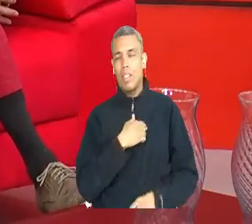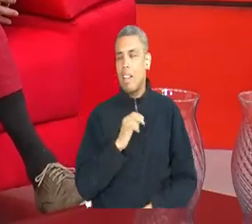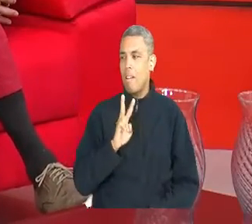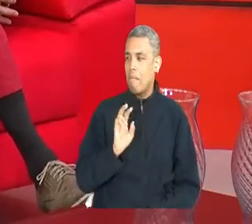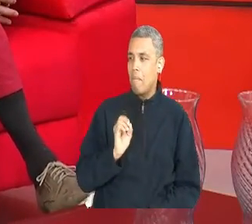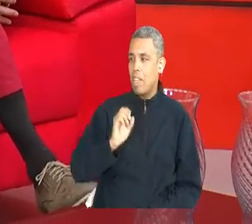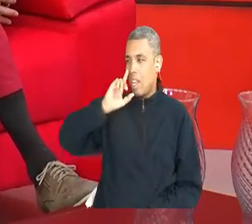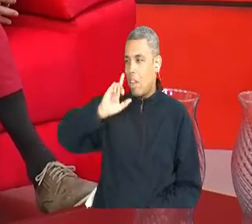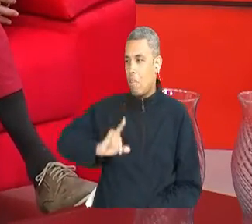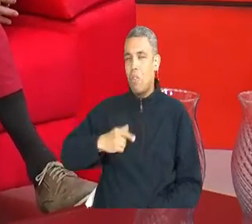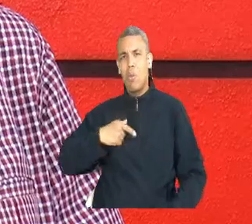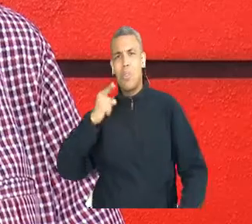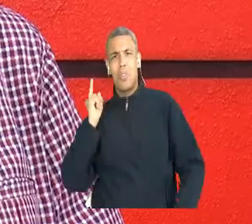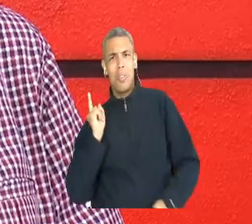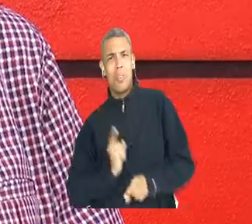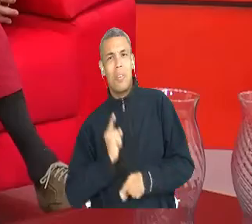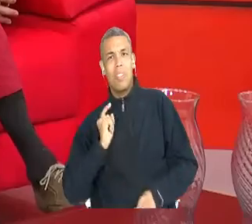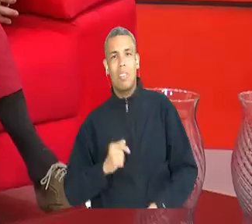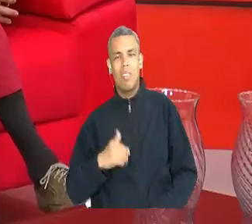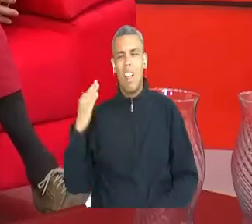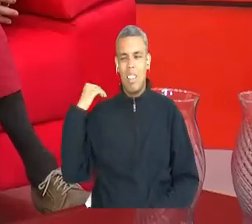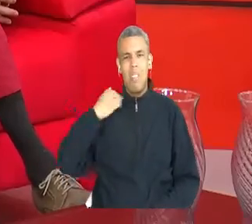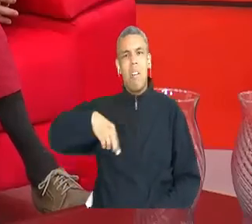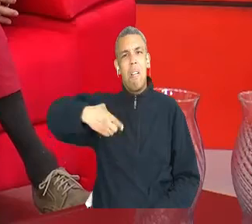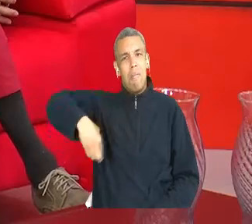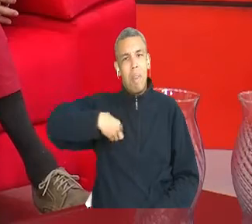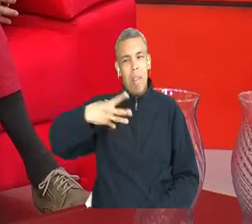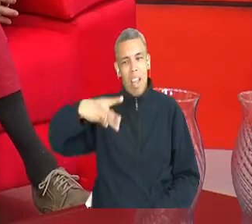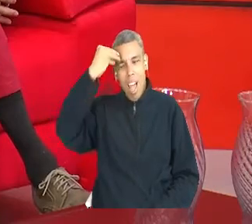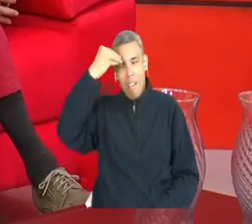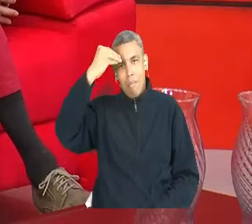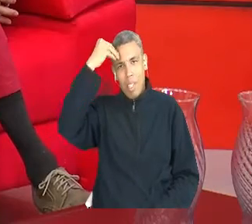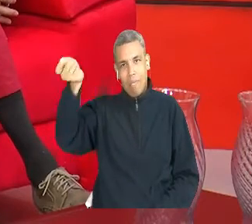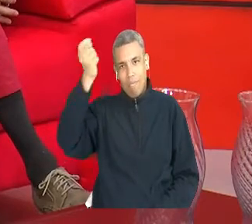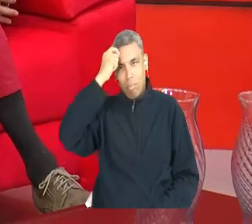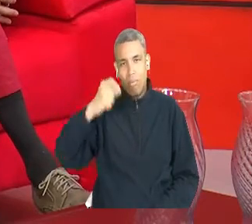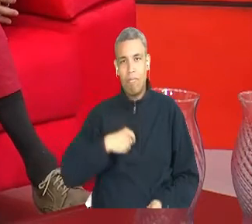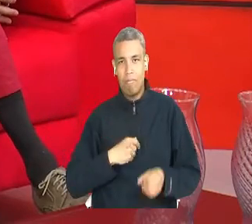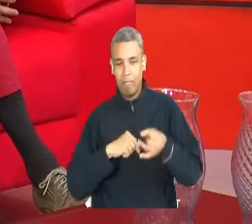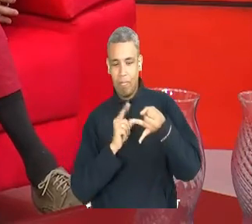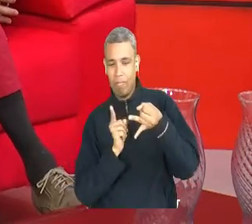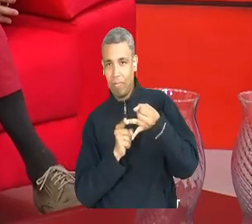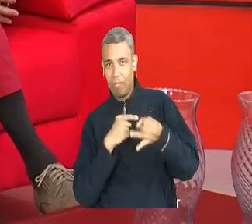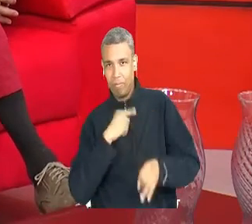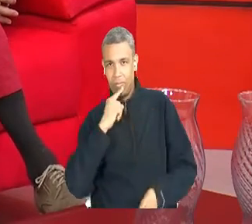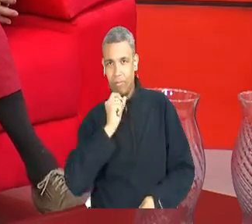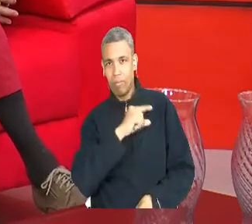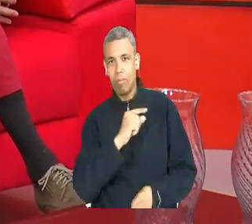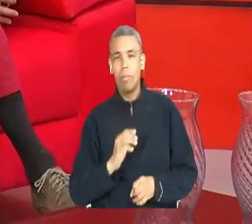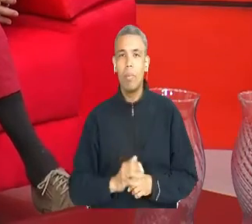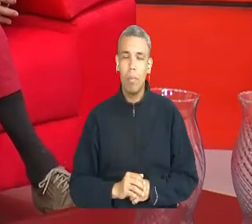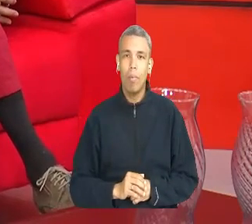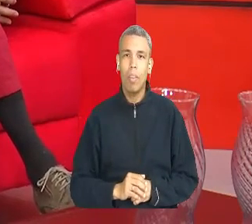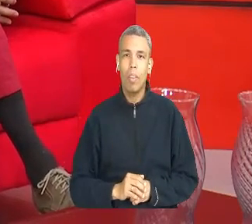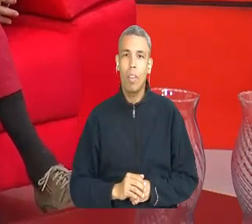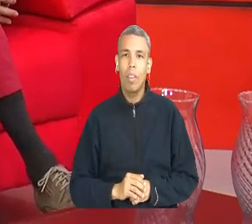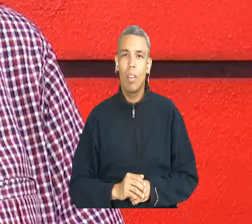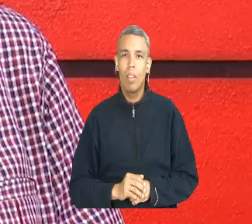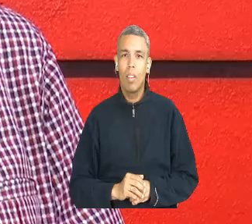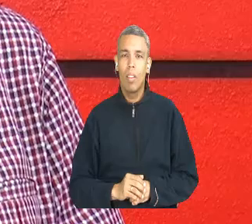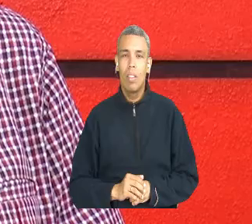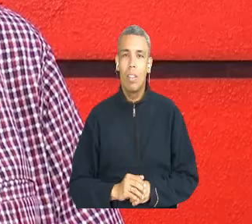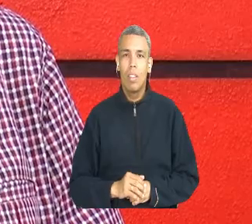hoy para como sabe buenas primarias la siguiente pregunta es cuál es la capital del imperio bizantino